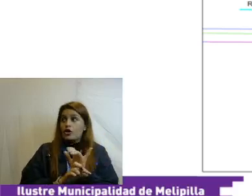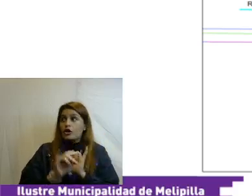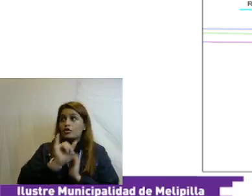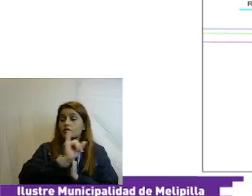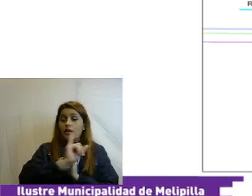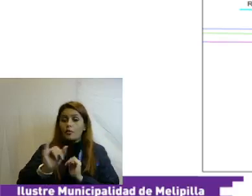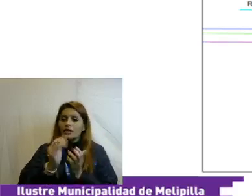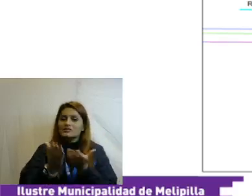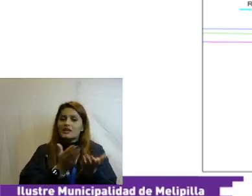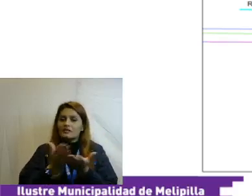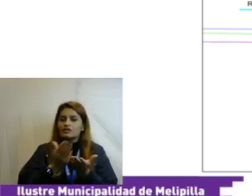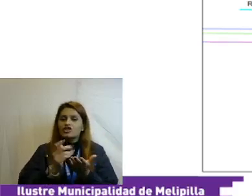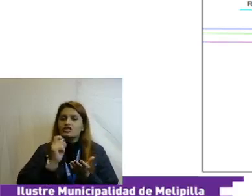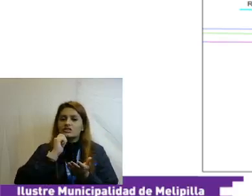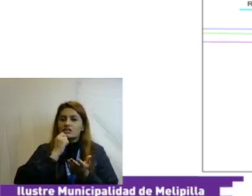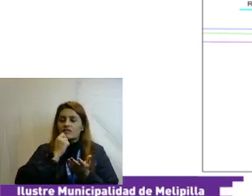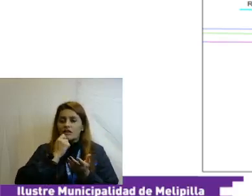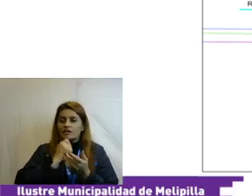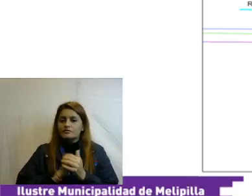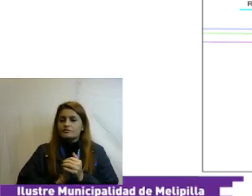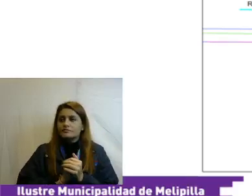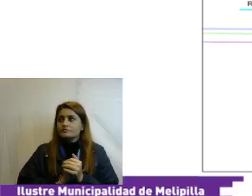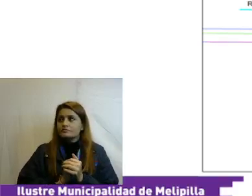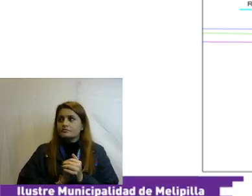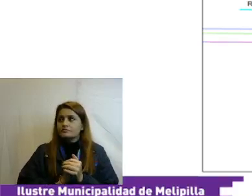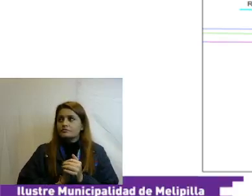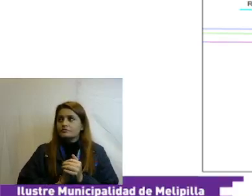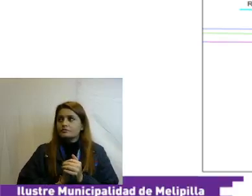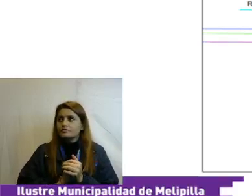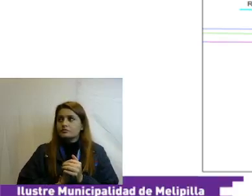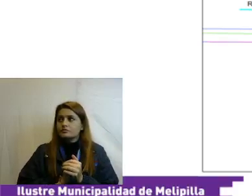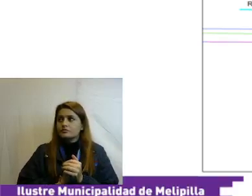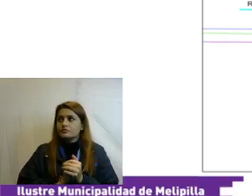que correspondan a la obra.